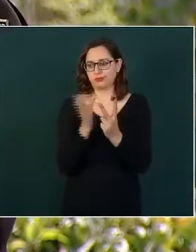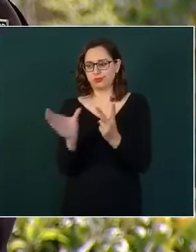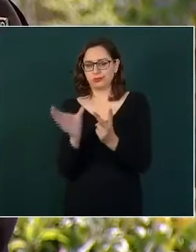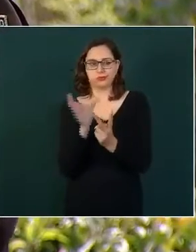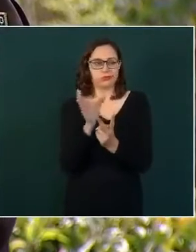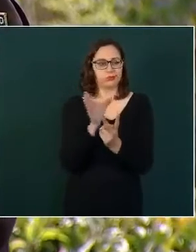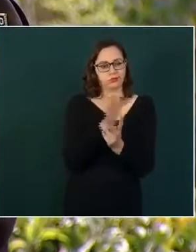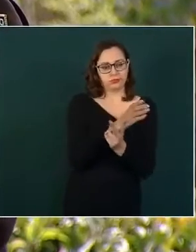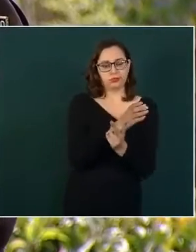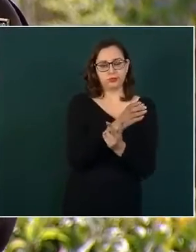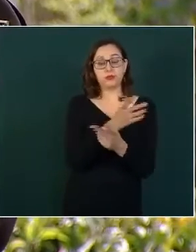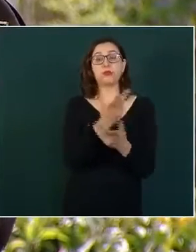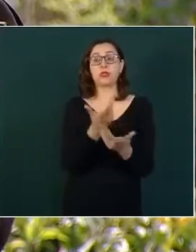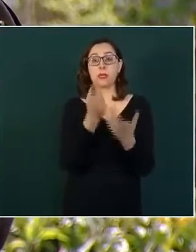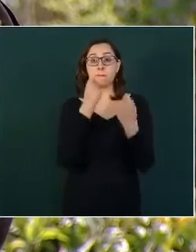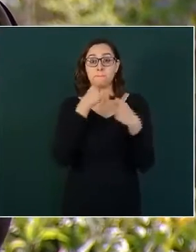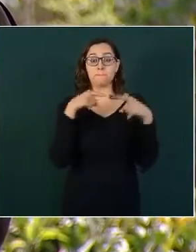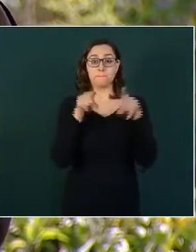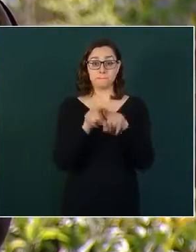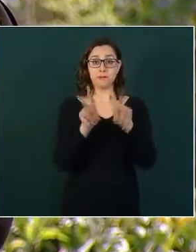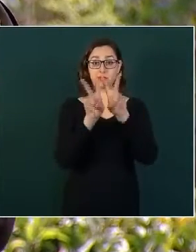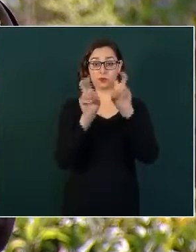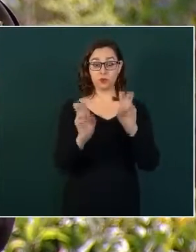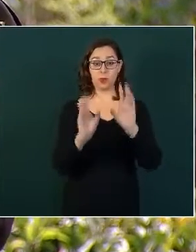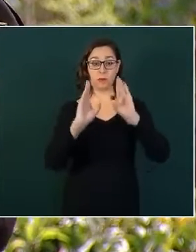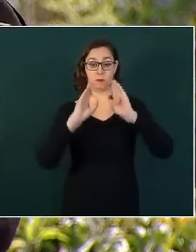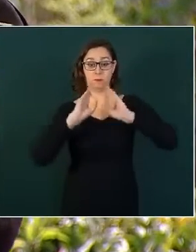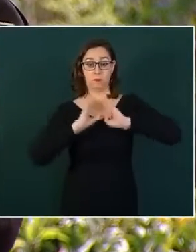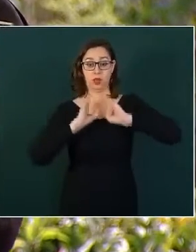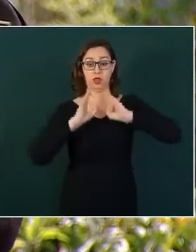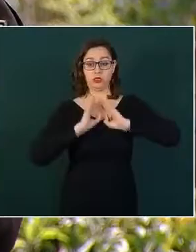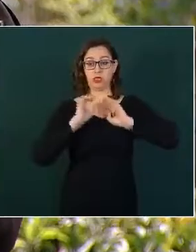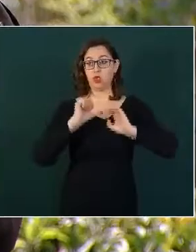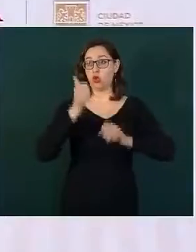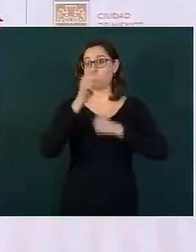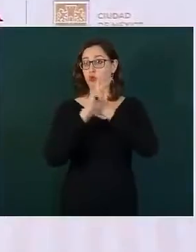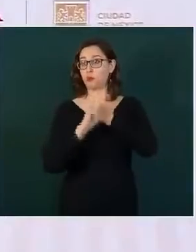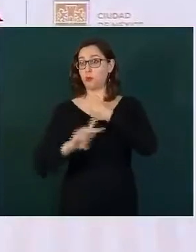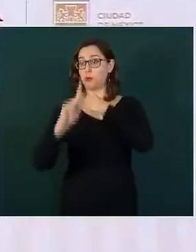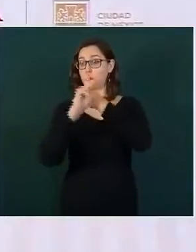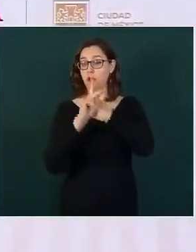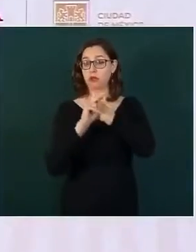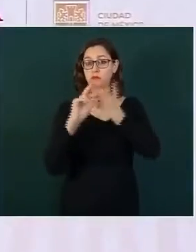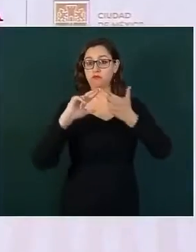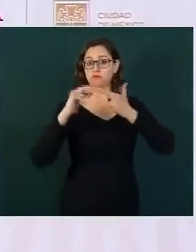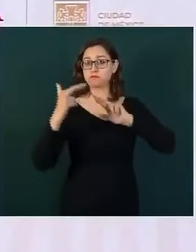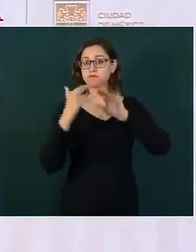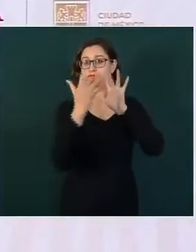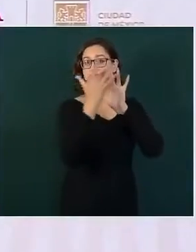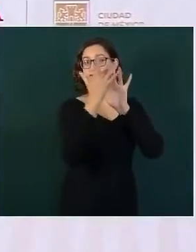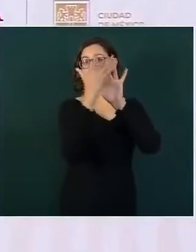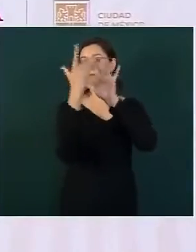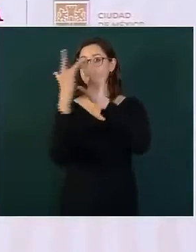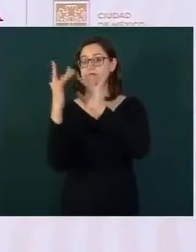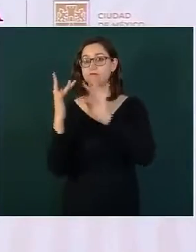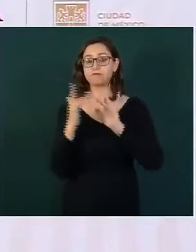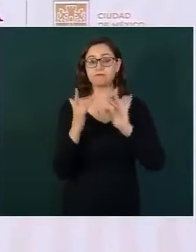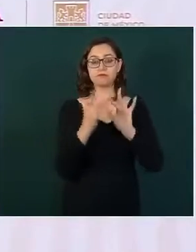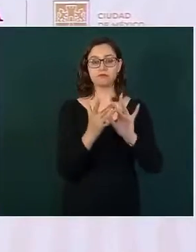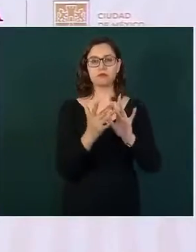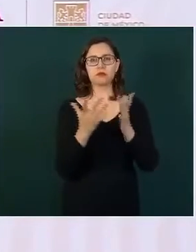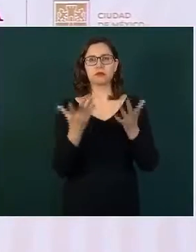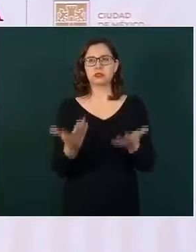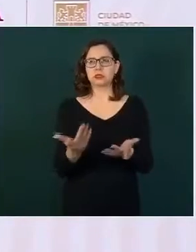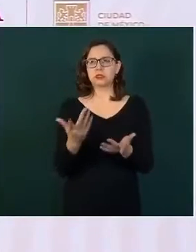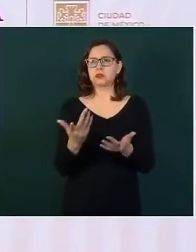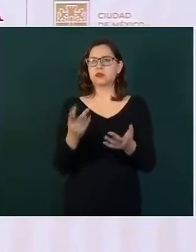se observó que en el ámbito de las relaciones militares que se tienen con otras naciones, existía la necesidad de hacer